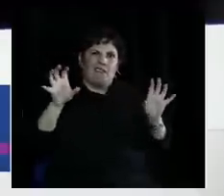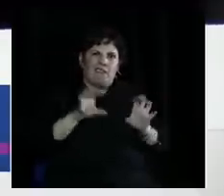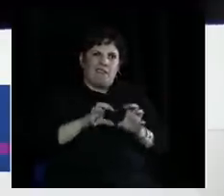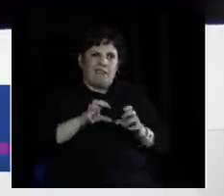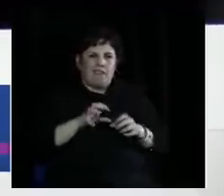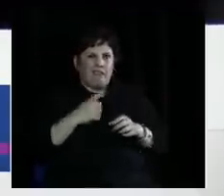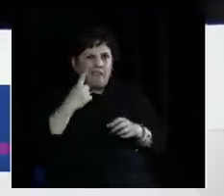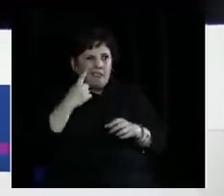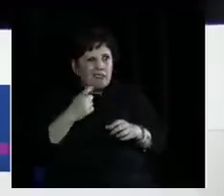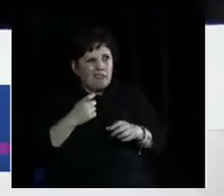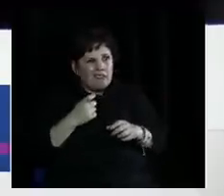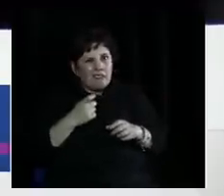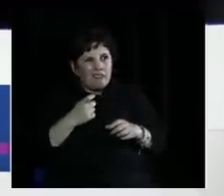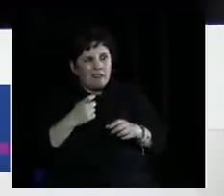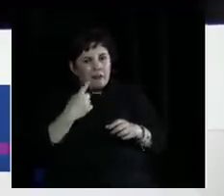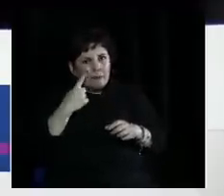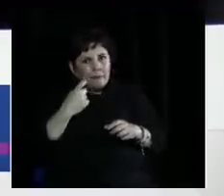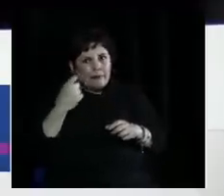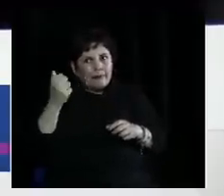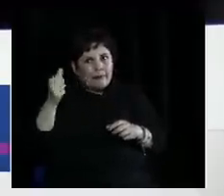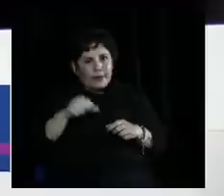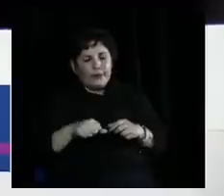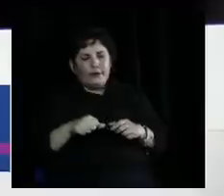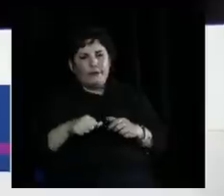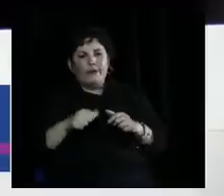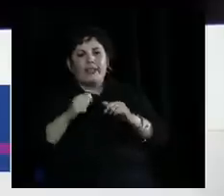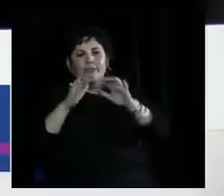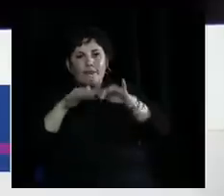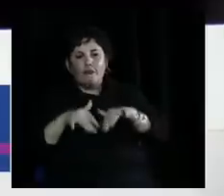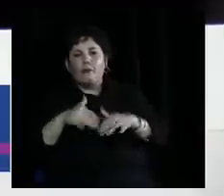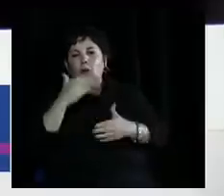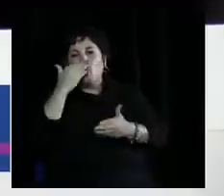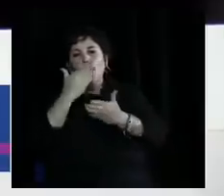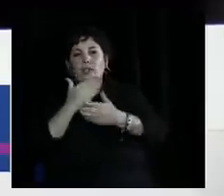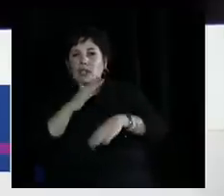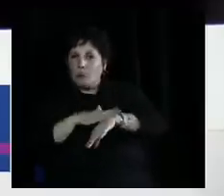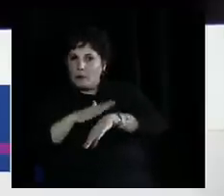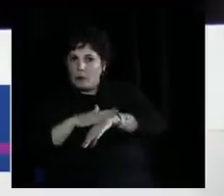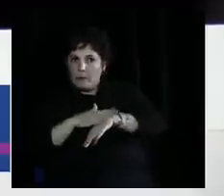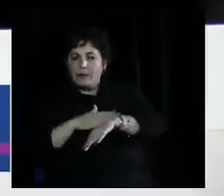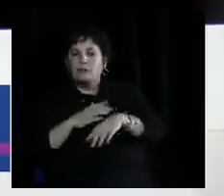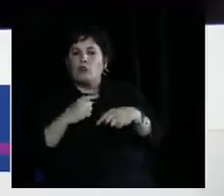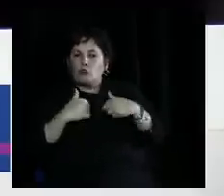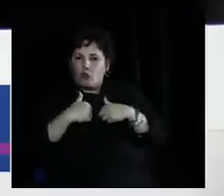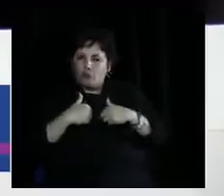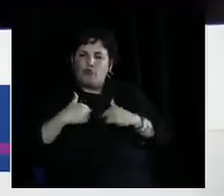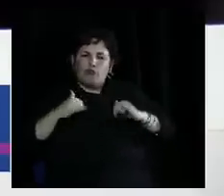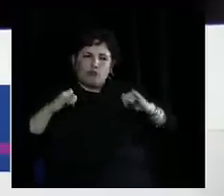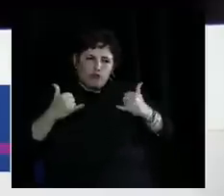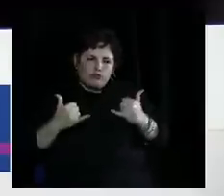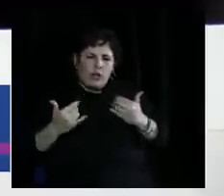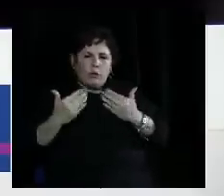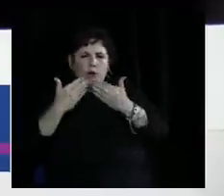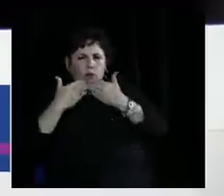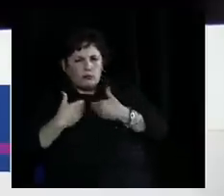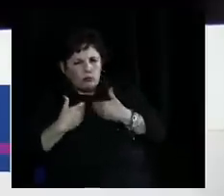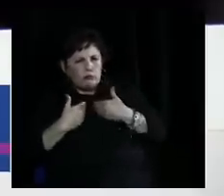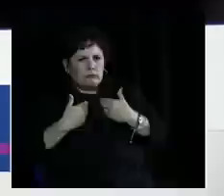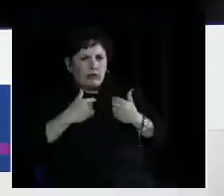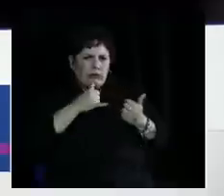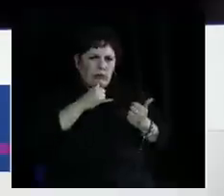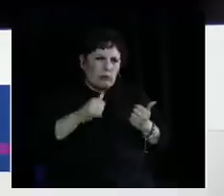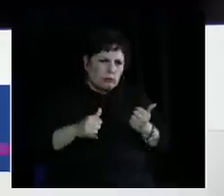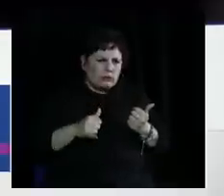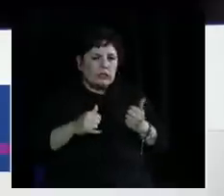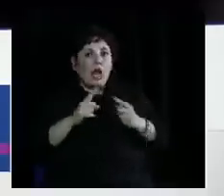están constatados en este informe, sino porque en el último tiempo nosotros hemos venido recibiendo consultas o denuncias por parte